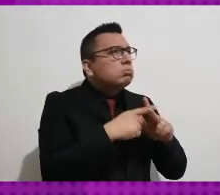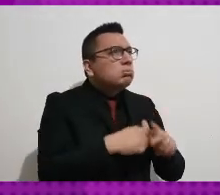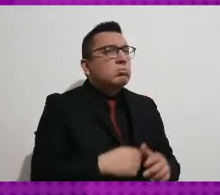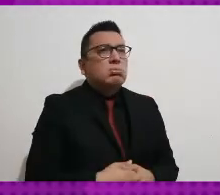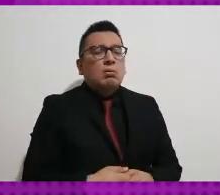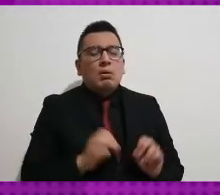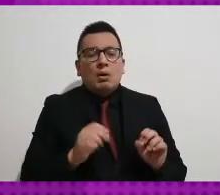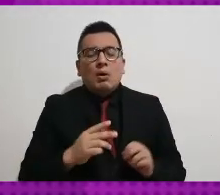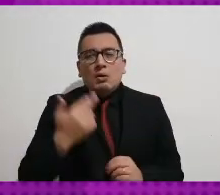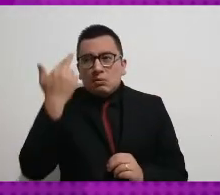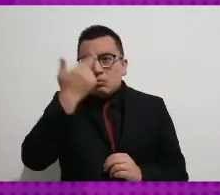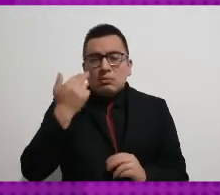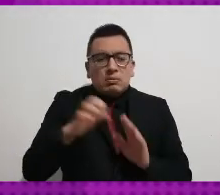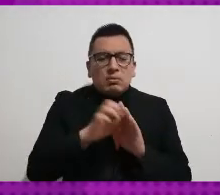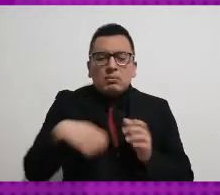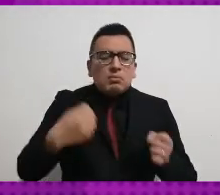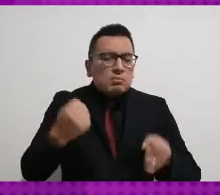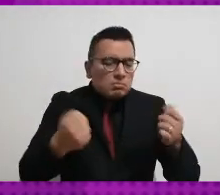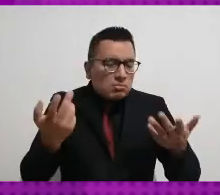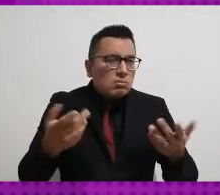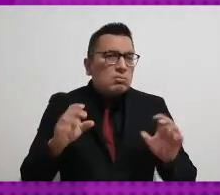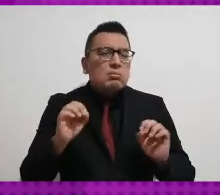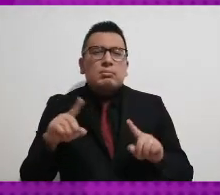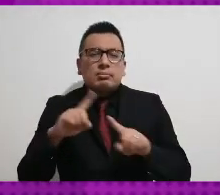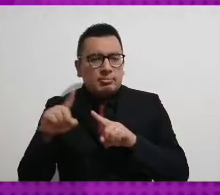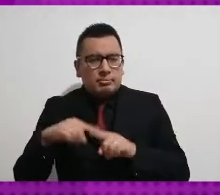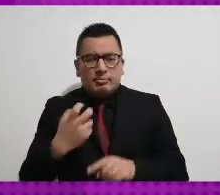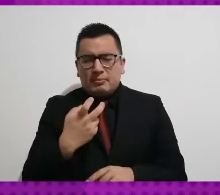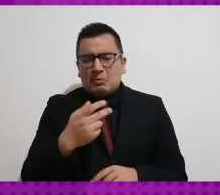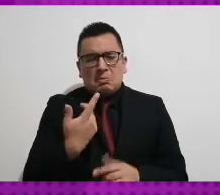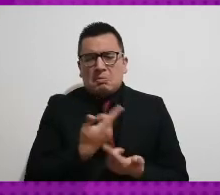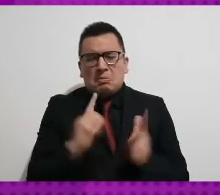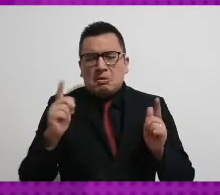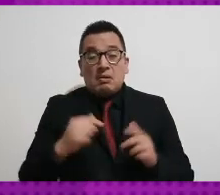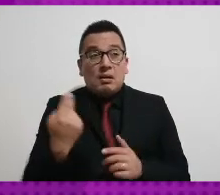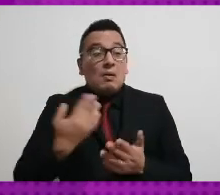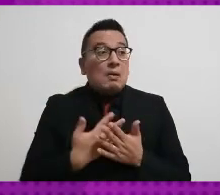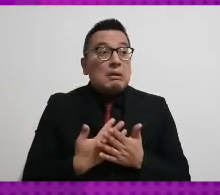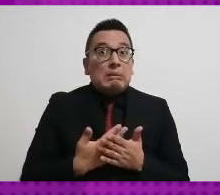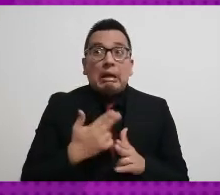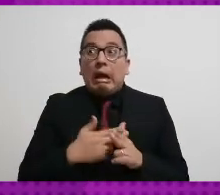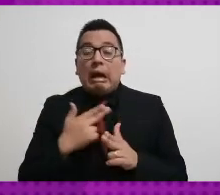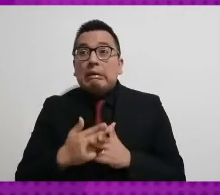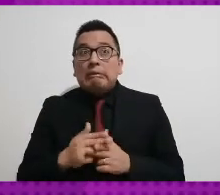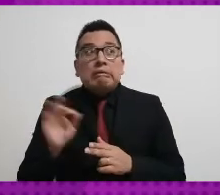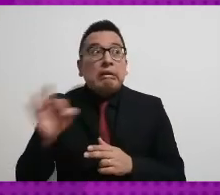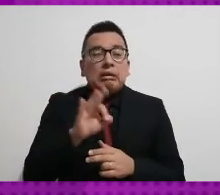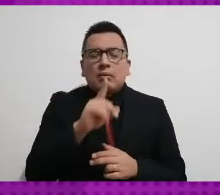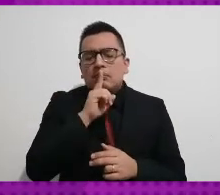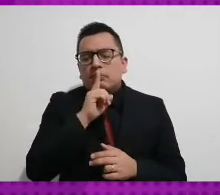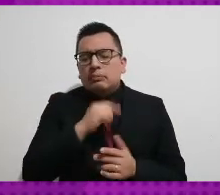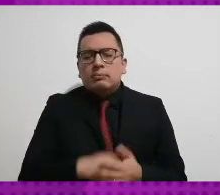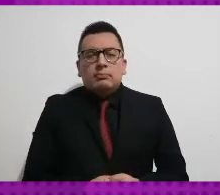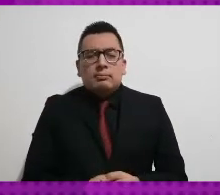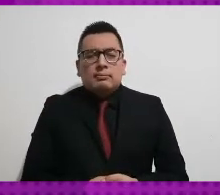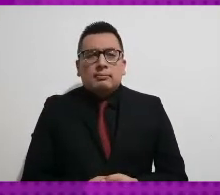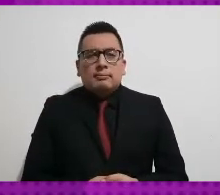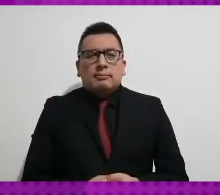del patrimonio, como es el caso de los vehículos, etcétera. Se puede hacer en cualquier momento. No es necesario esperar a que haya